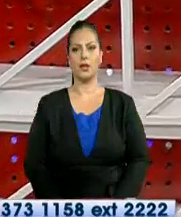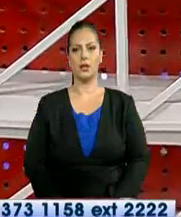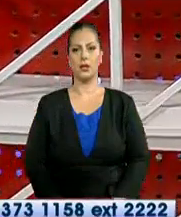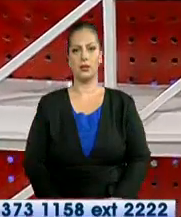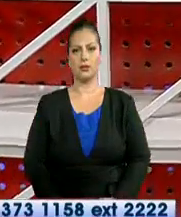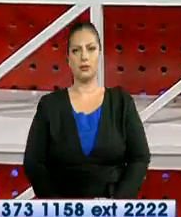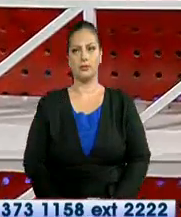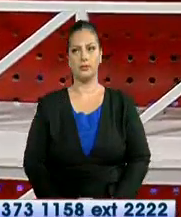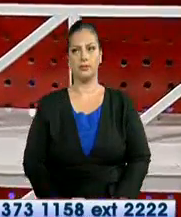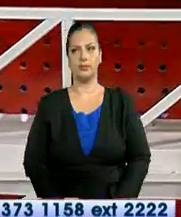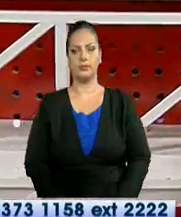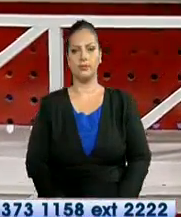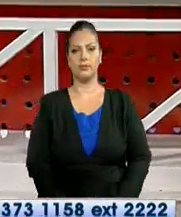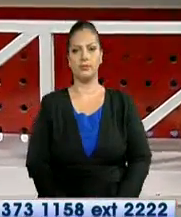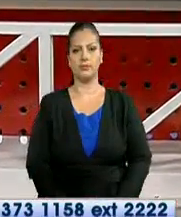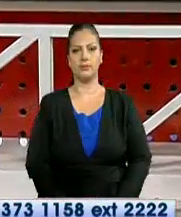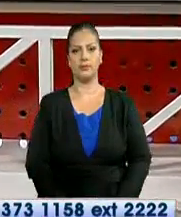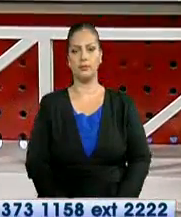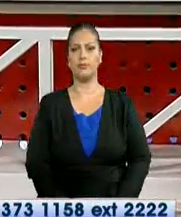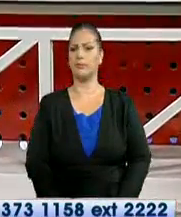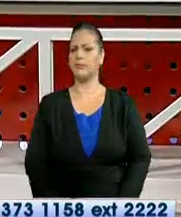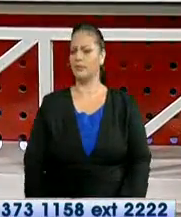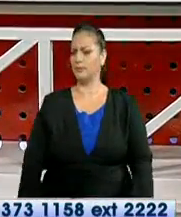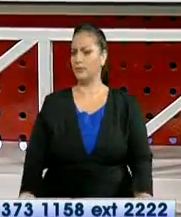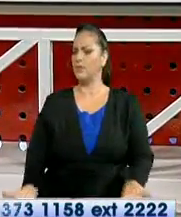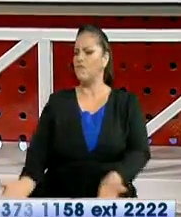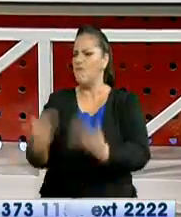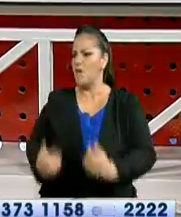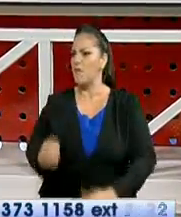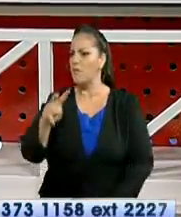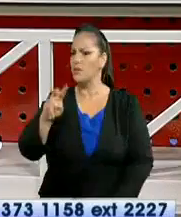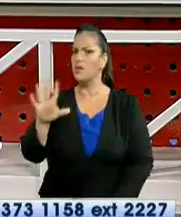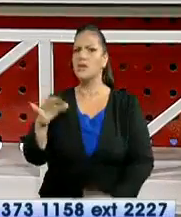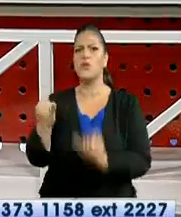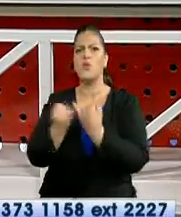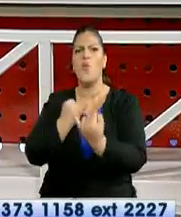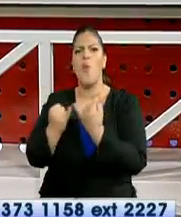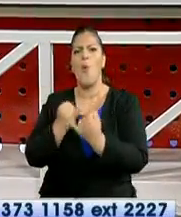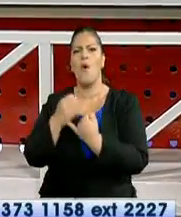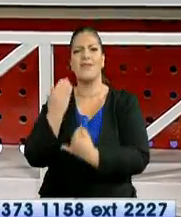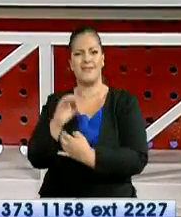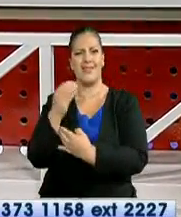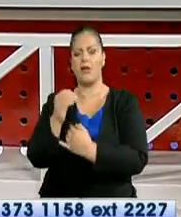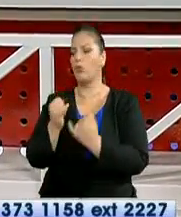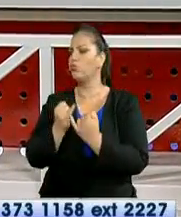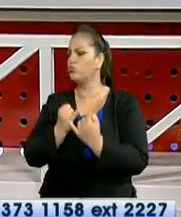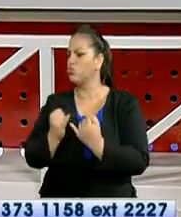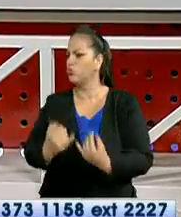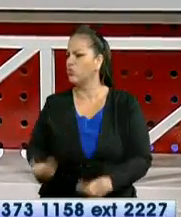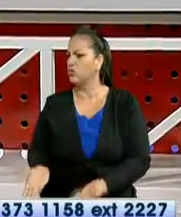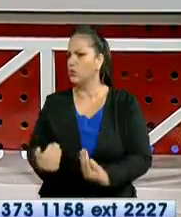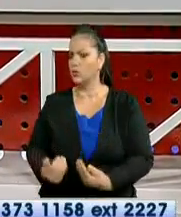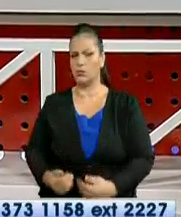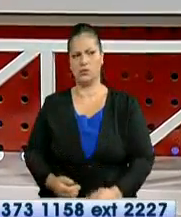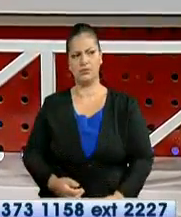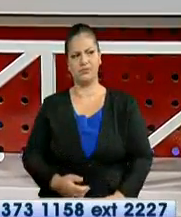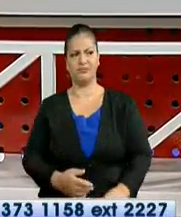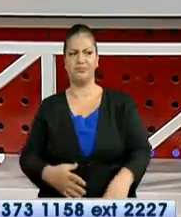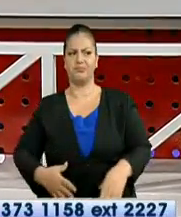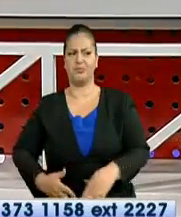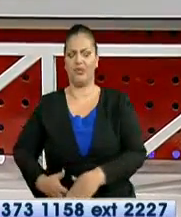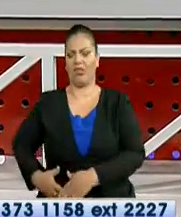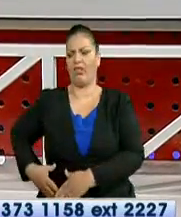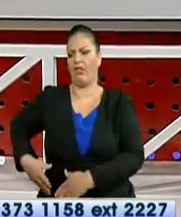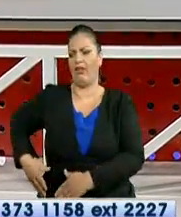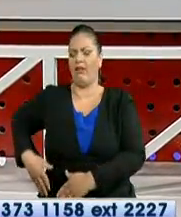Por 25 centavos, y por más de 25 centavos, lo hieren la pierna. Déjame decirte que no, el joven le iba a dar los 25 centavos, pero